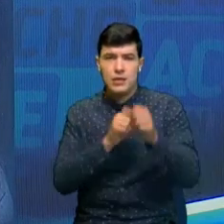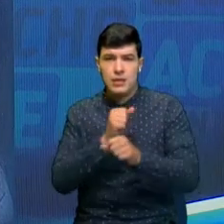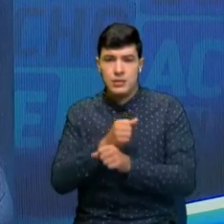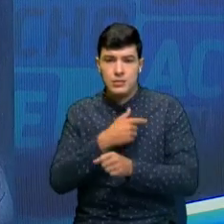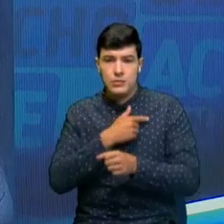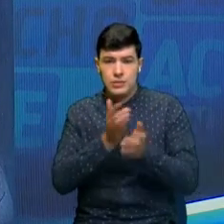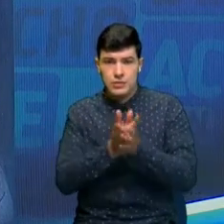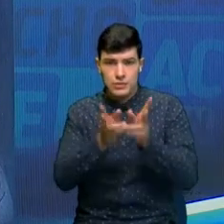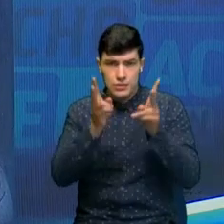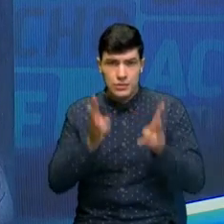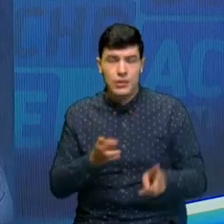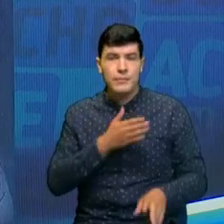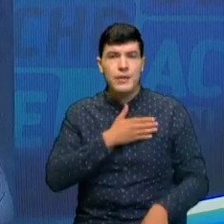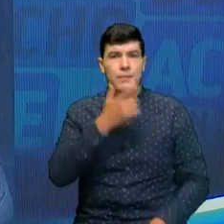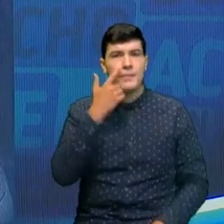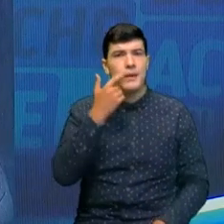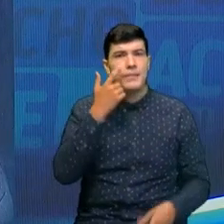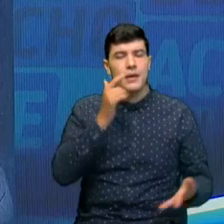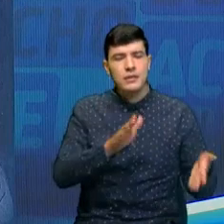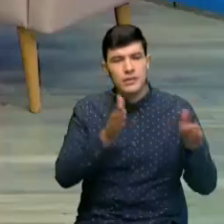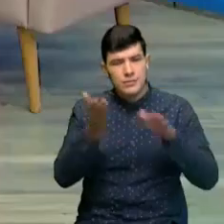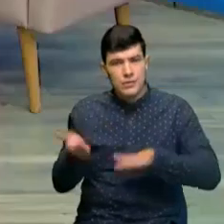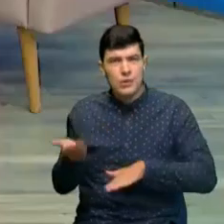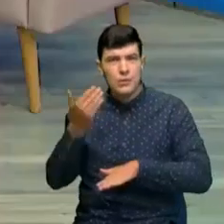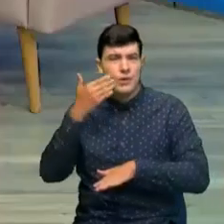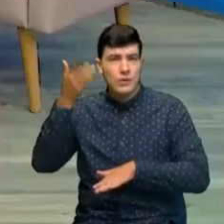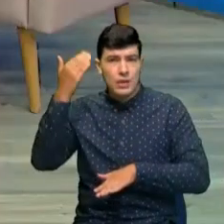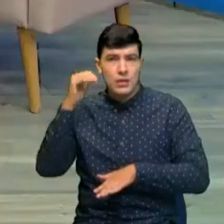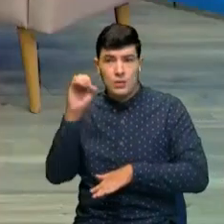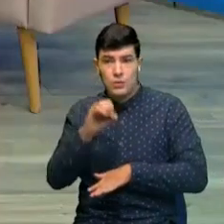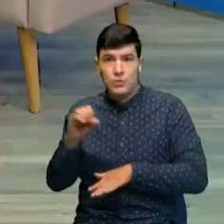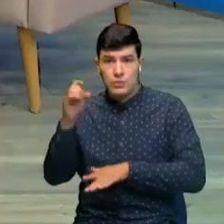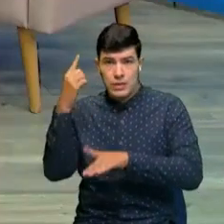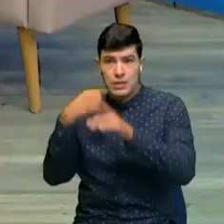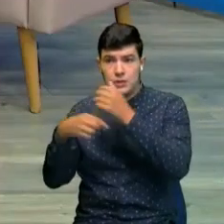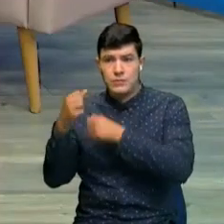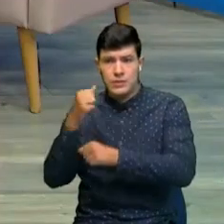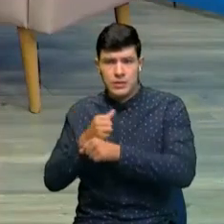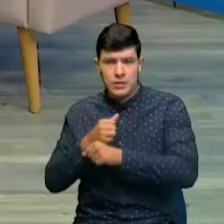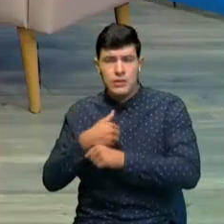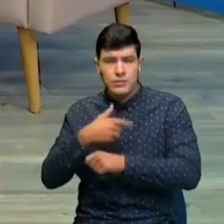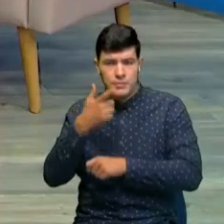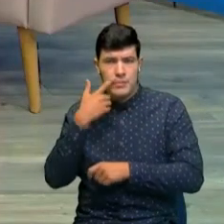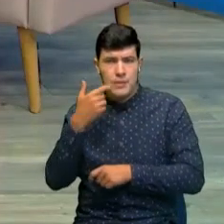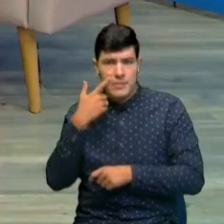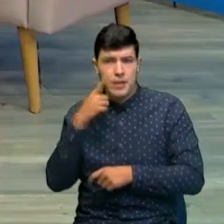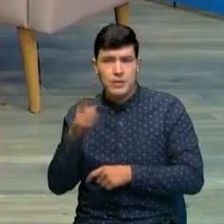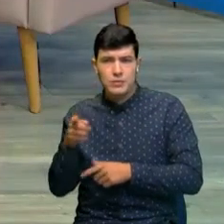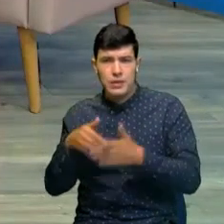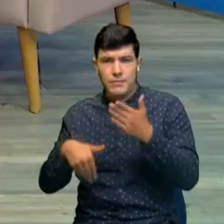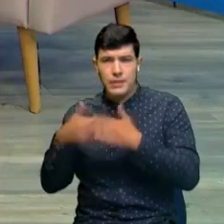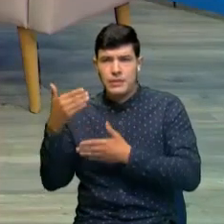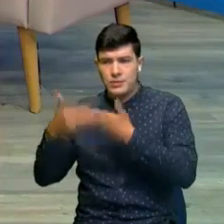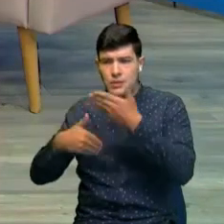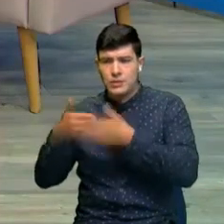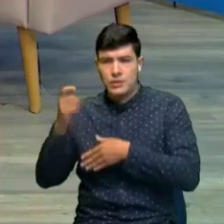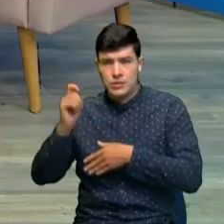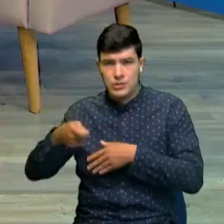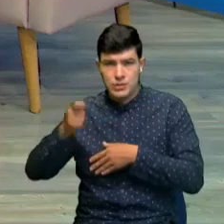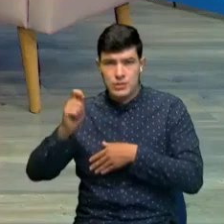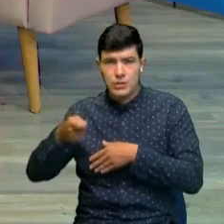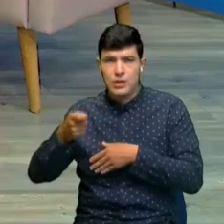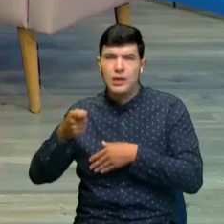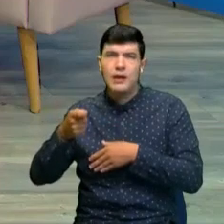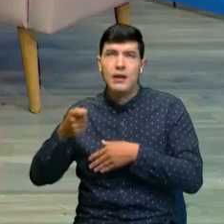estudiante. Mi padre se murió, él falleció en octubre del año pasado. Sí. Y pues con un abogado empezamos un proceso de pensión de